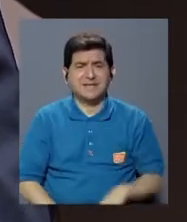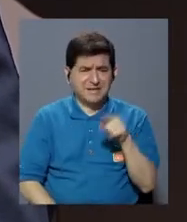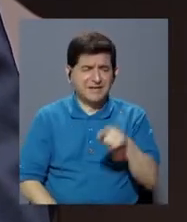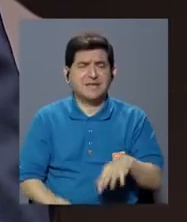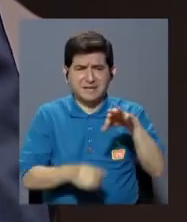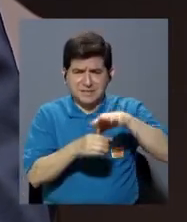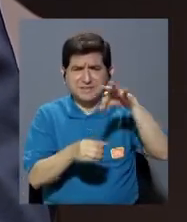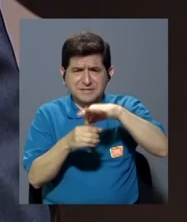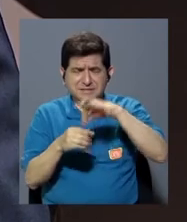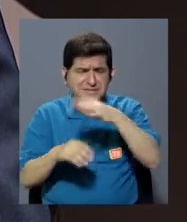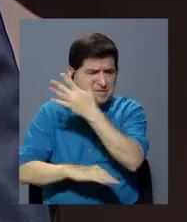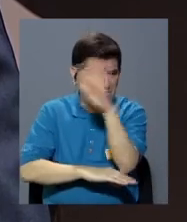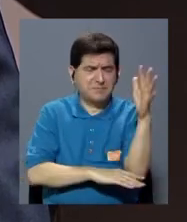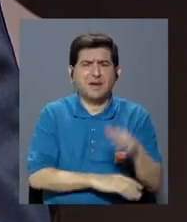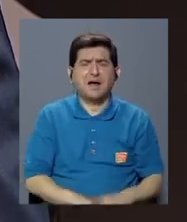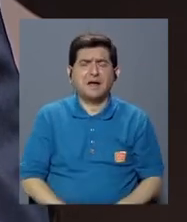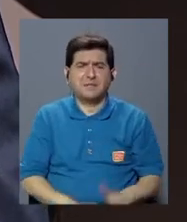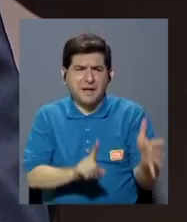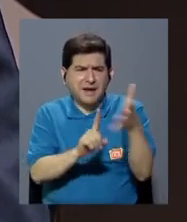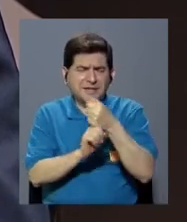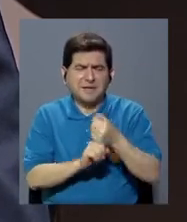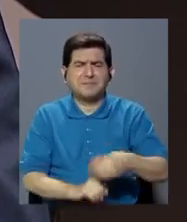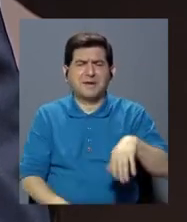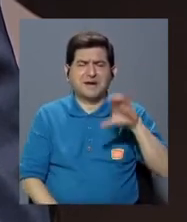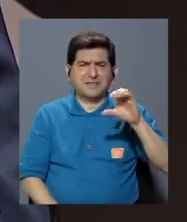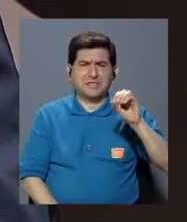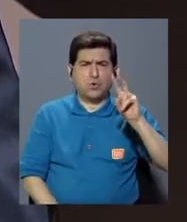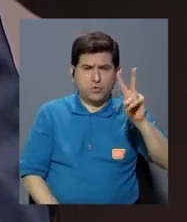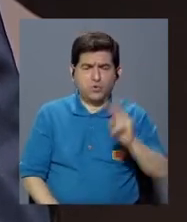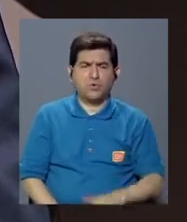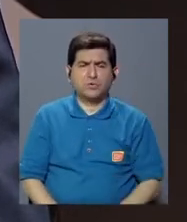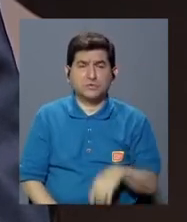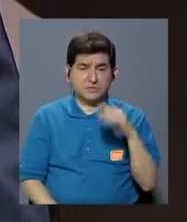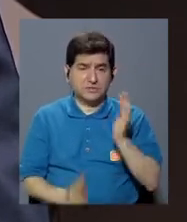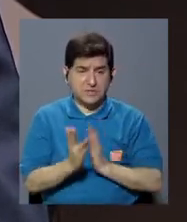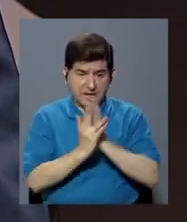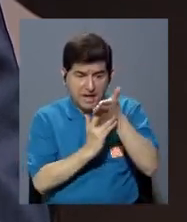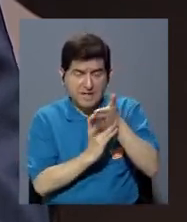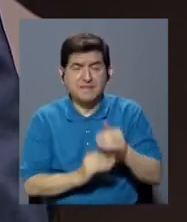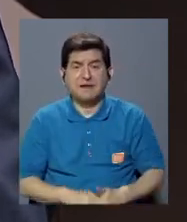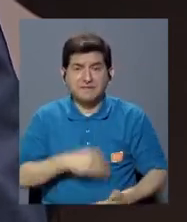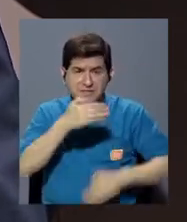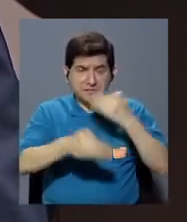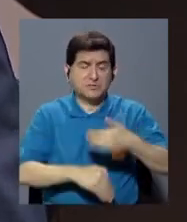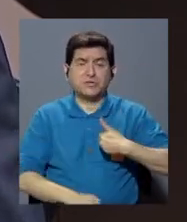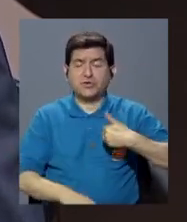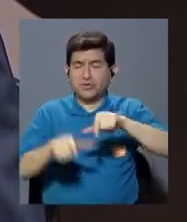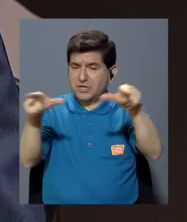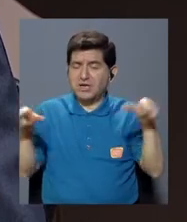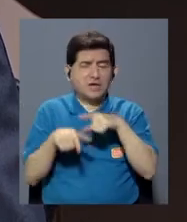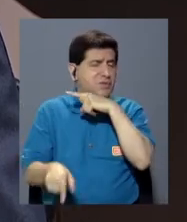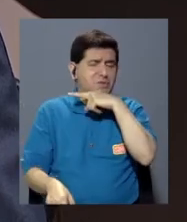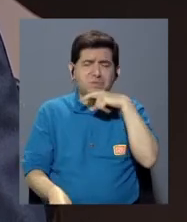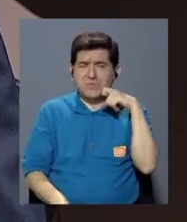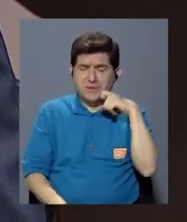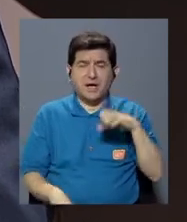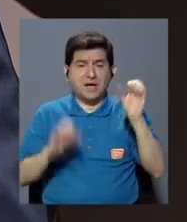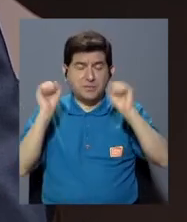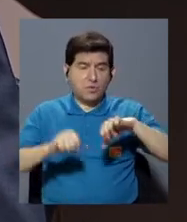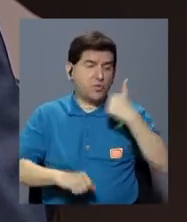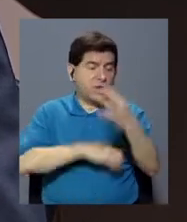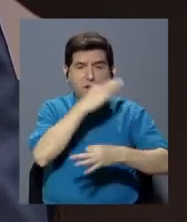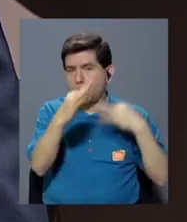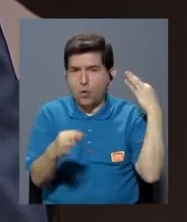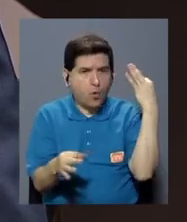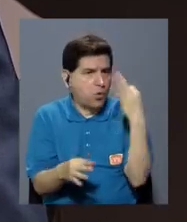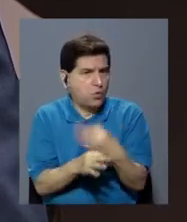seguir reforestando, deberíamos seguir capturando carbono a base de reforestación. No tenemos zonas desérticas, donde podamos